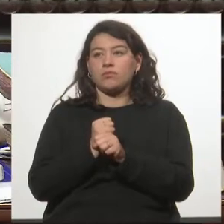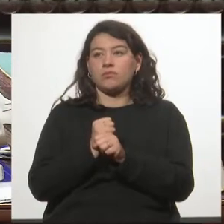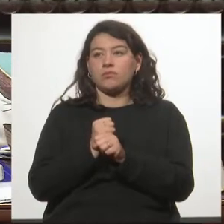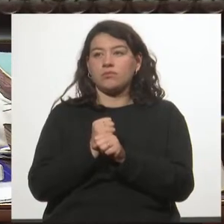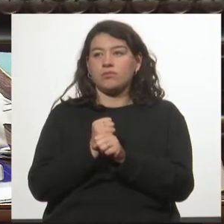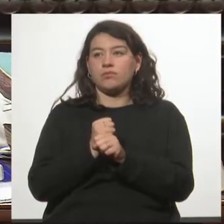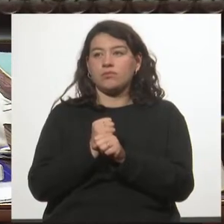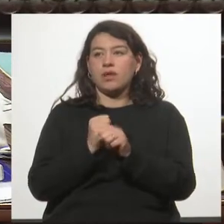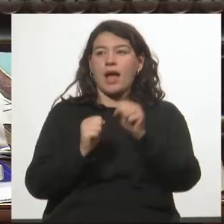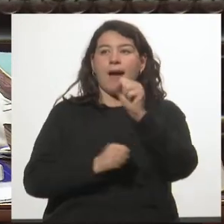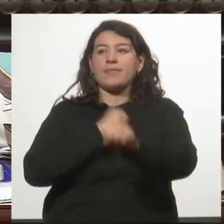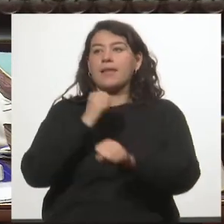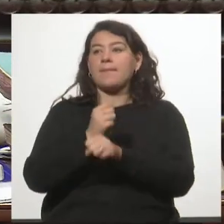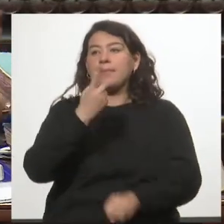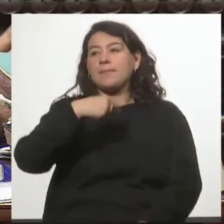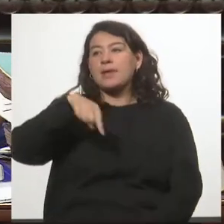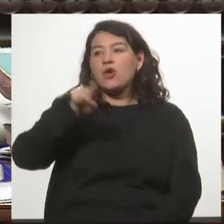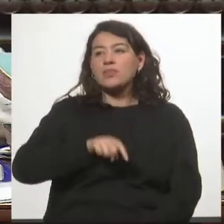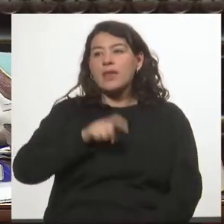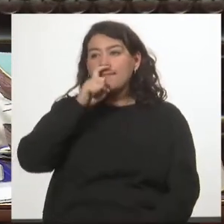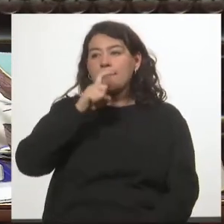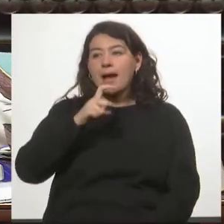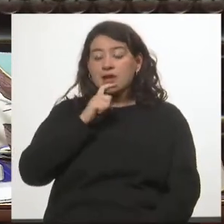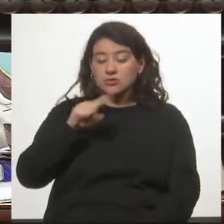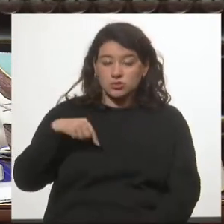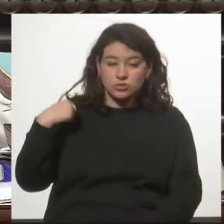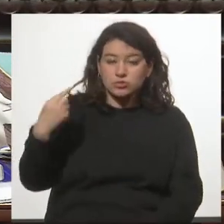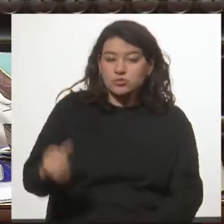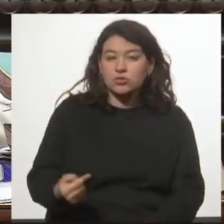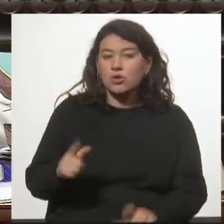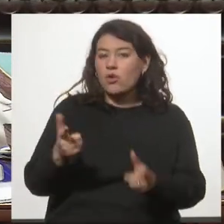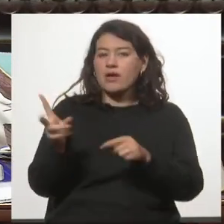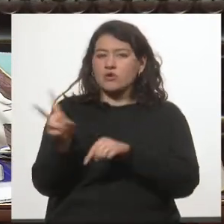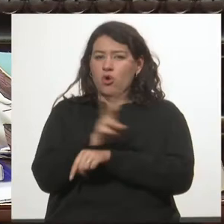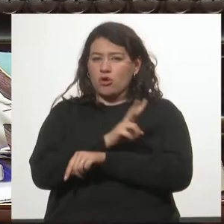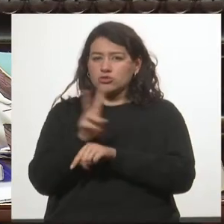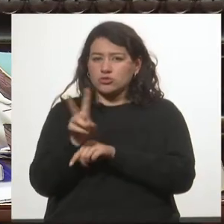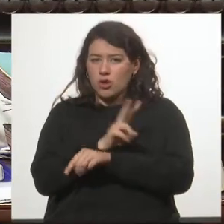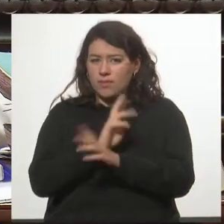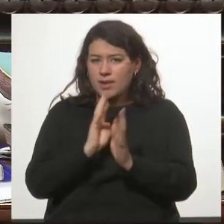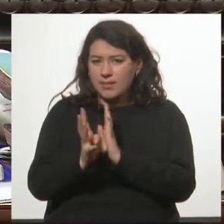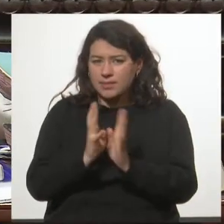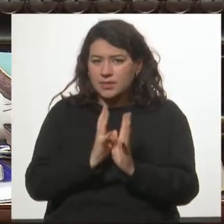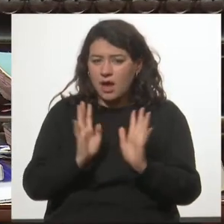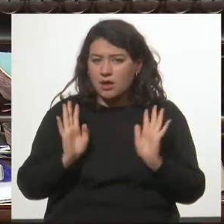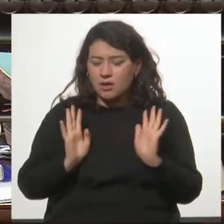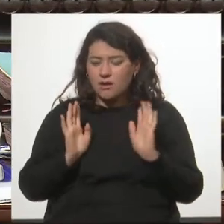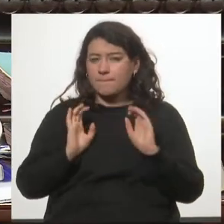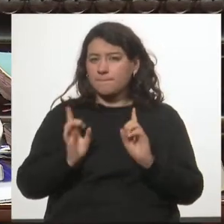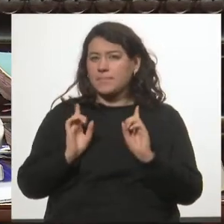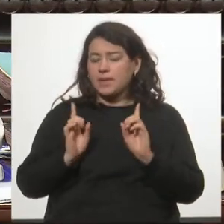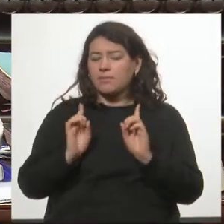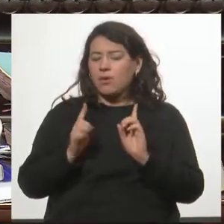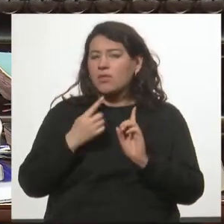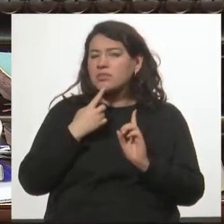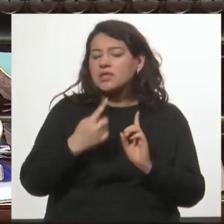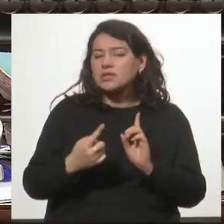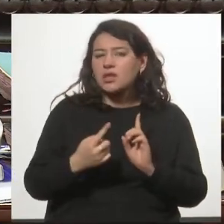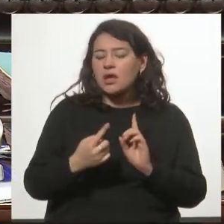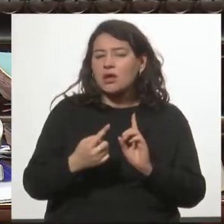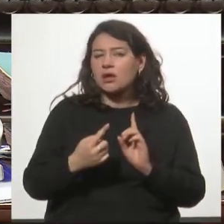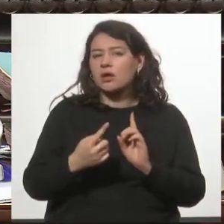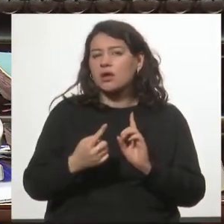hasta el 1º de marzo siguiente quedan exentos de control parlamentario sosteniendo esto de que